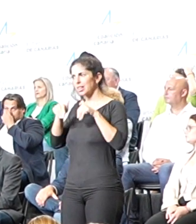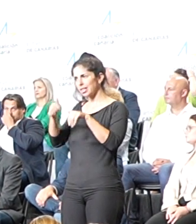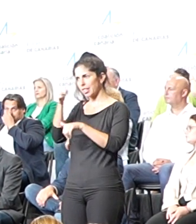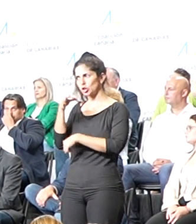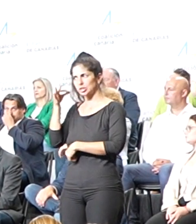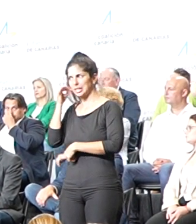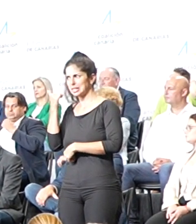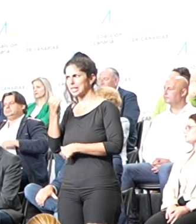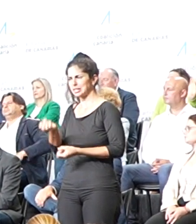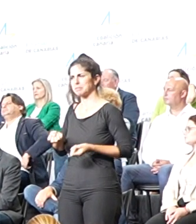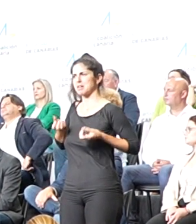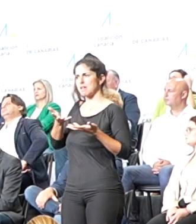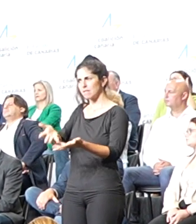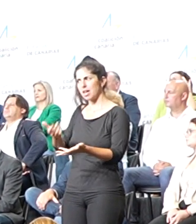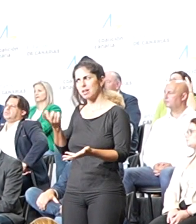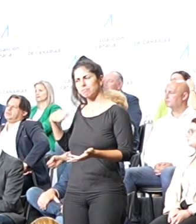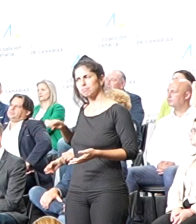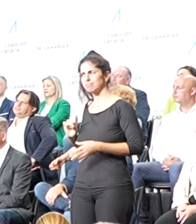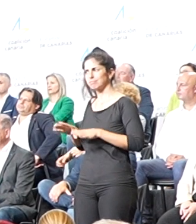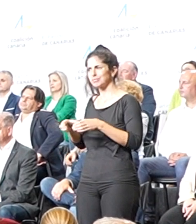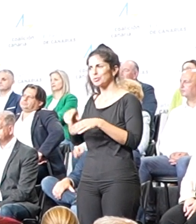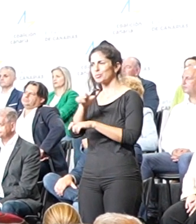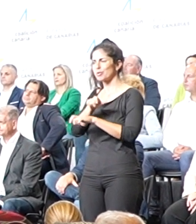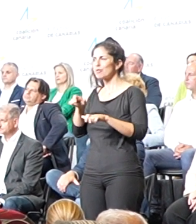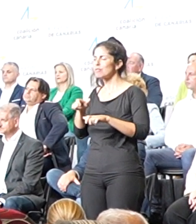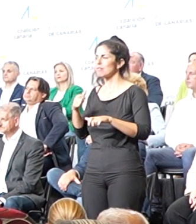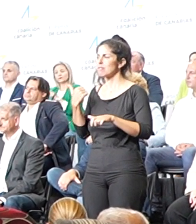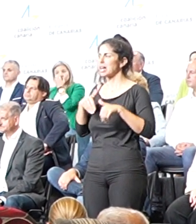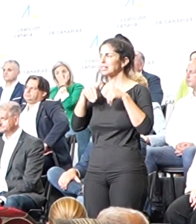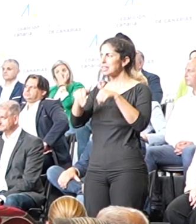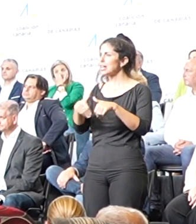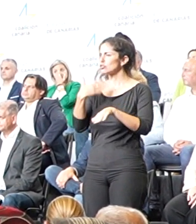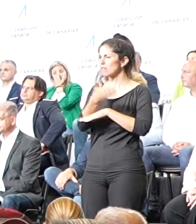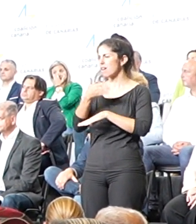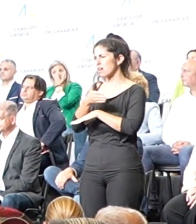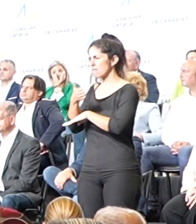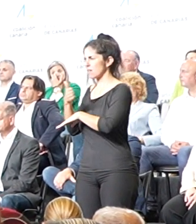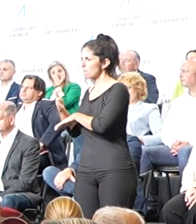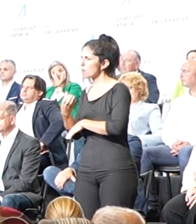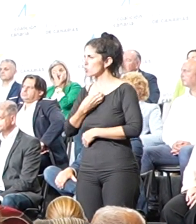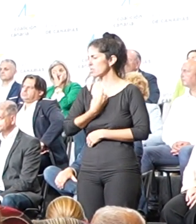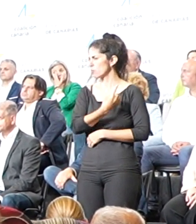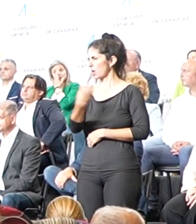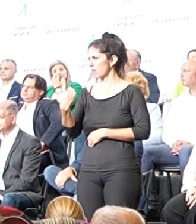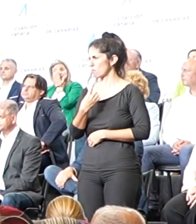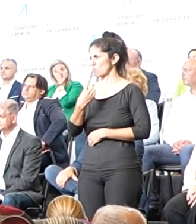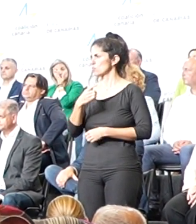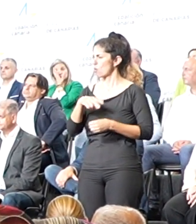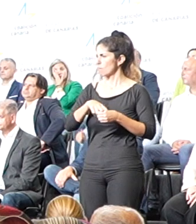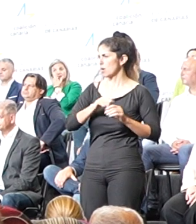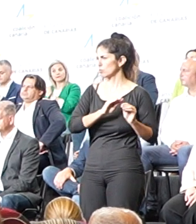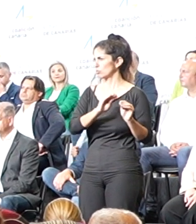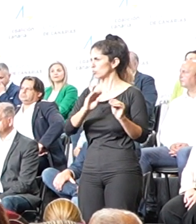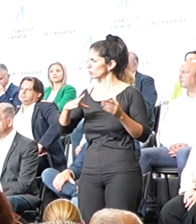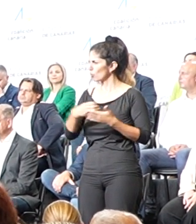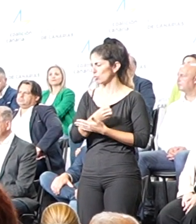que están pateándose cada rincón de su municipio, de su pueblo, de